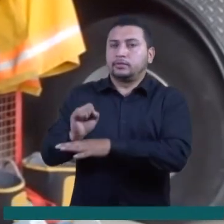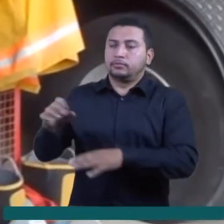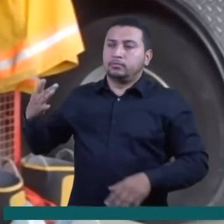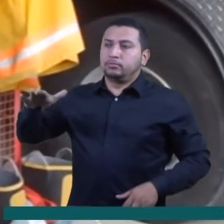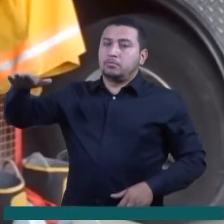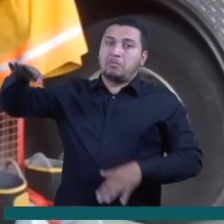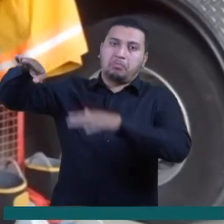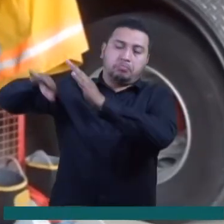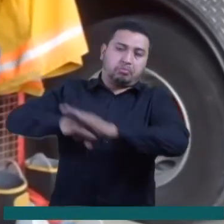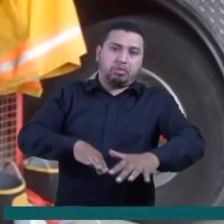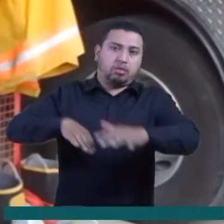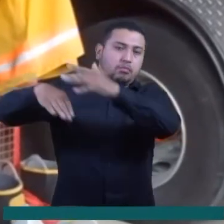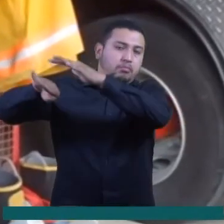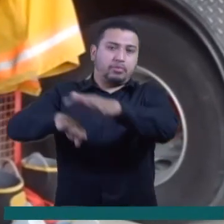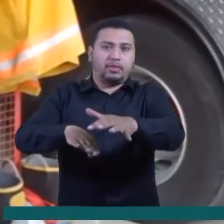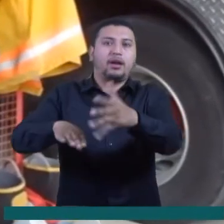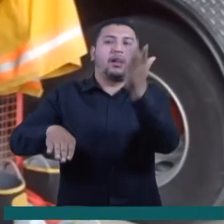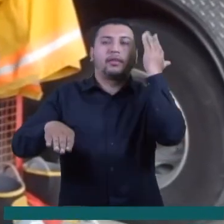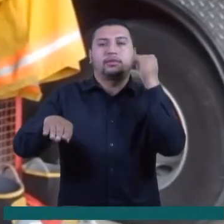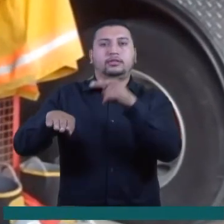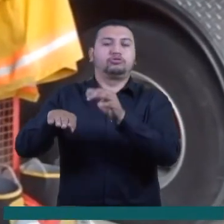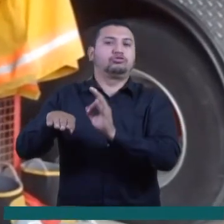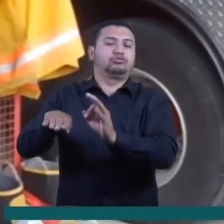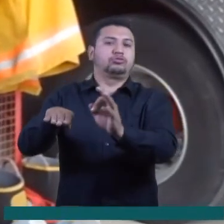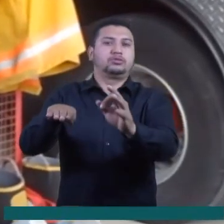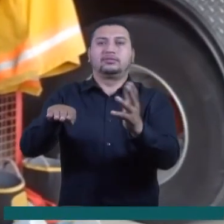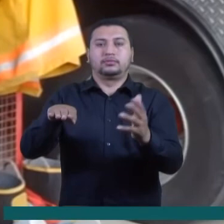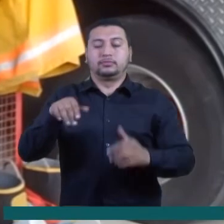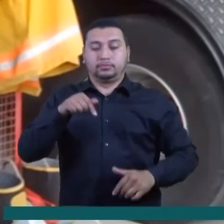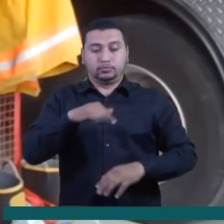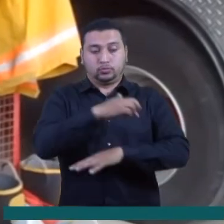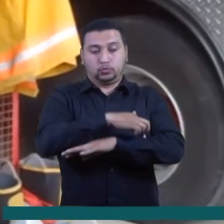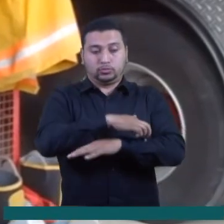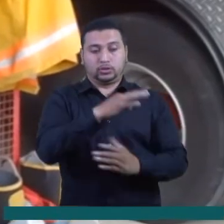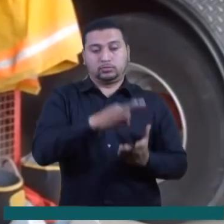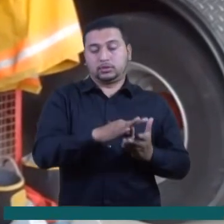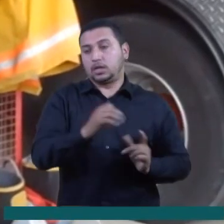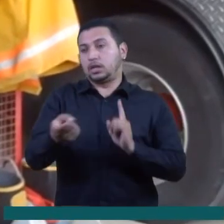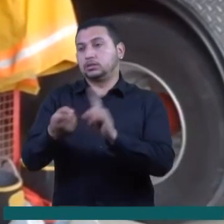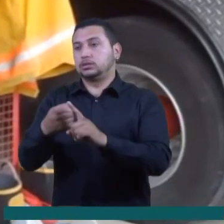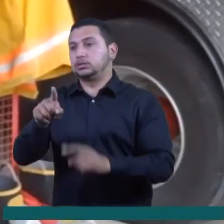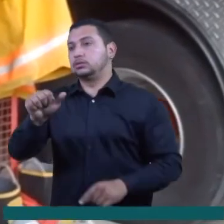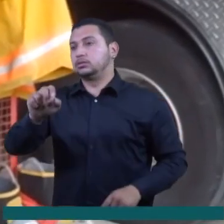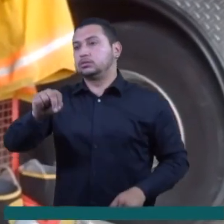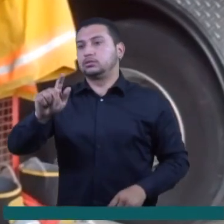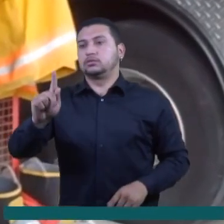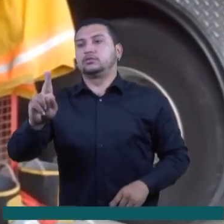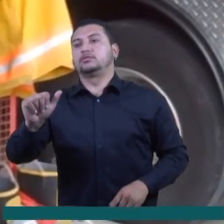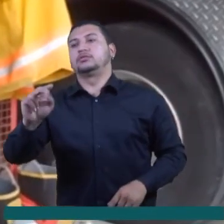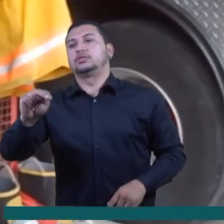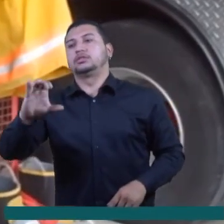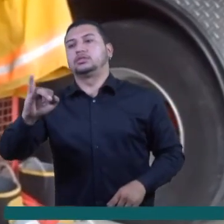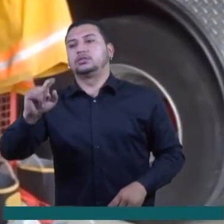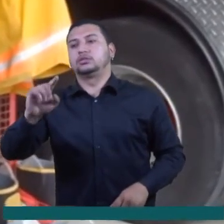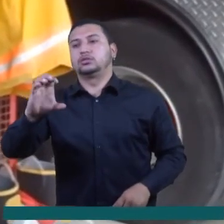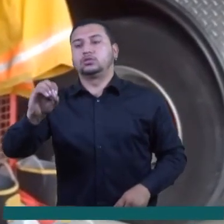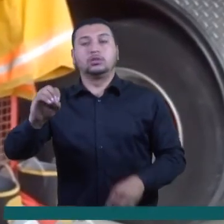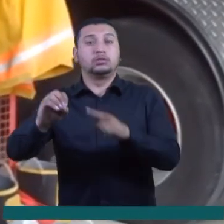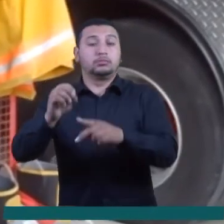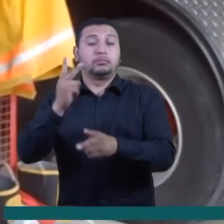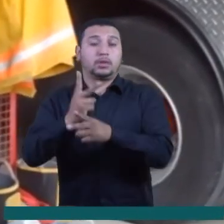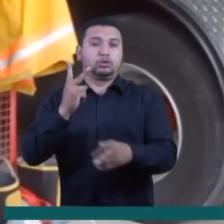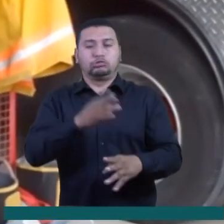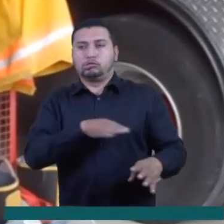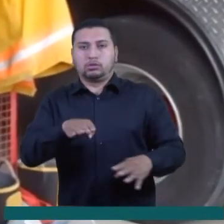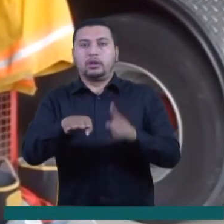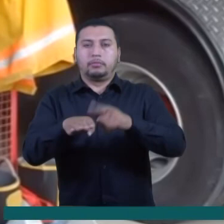vehículos y deslizamientos que casi a diario se presentaban en la carretera que va desde la capital del Putumayo hacia San Francisco, más conocida como el trampolín de la